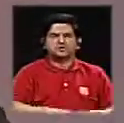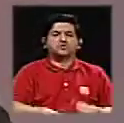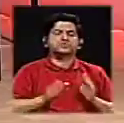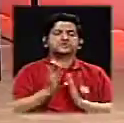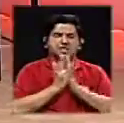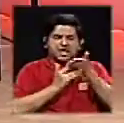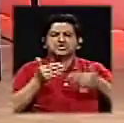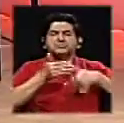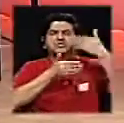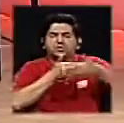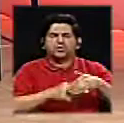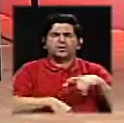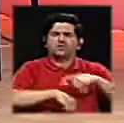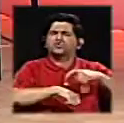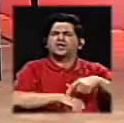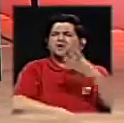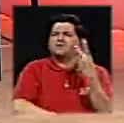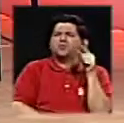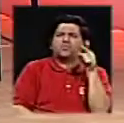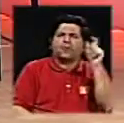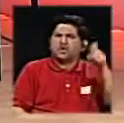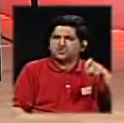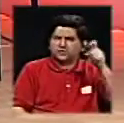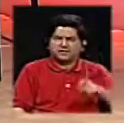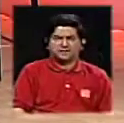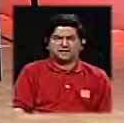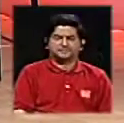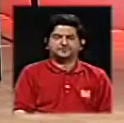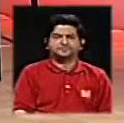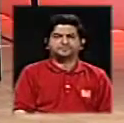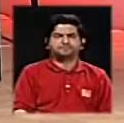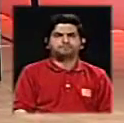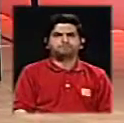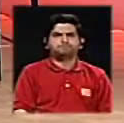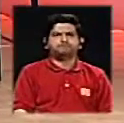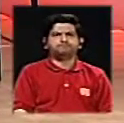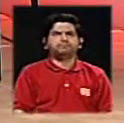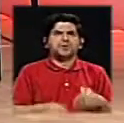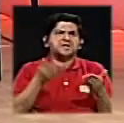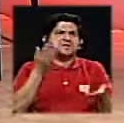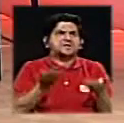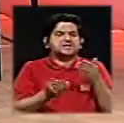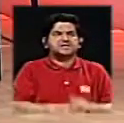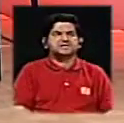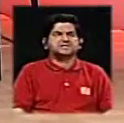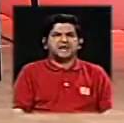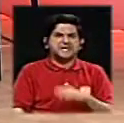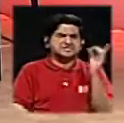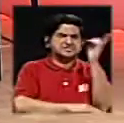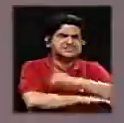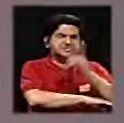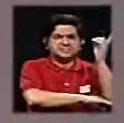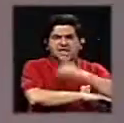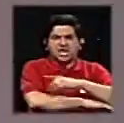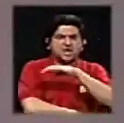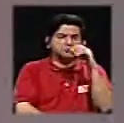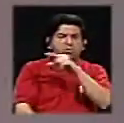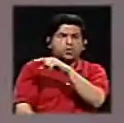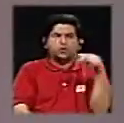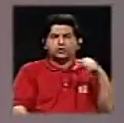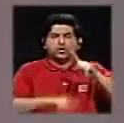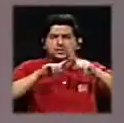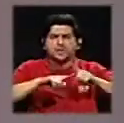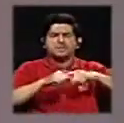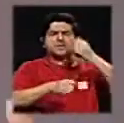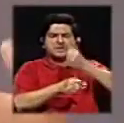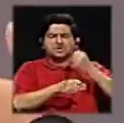proceso cuánto tiempo debió haber tomado? Pudieron haber sido unos días o semanas, dependiendo de la magnitud